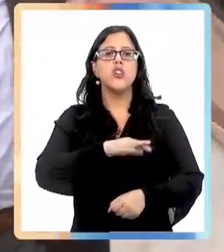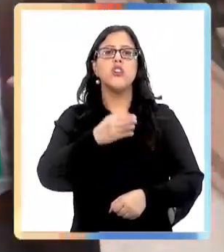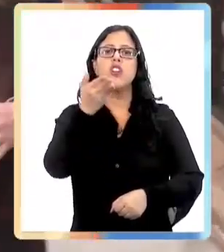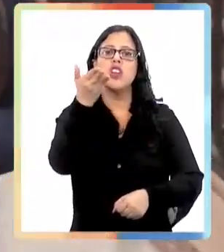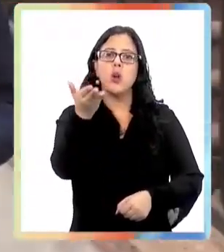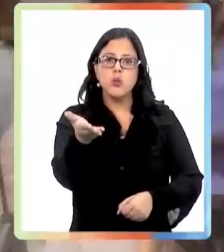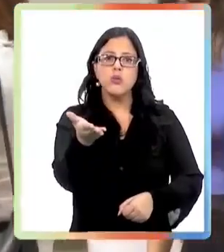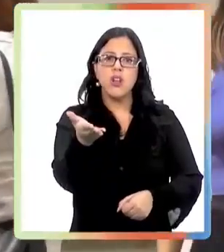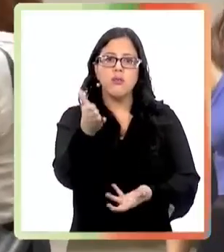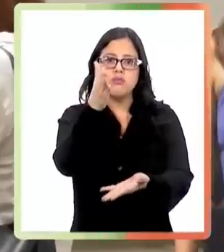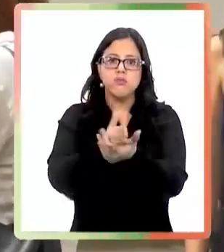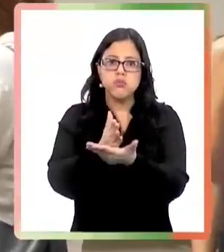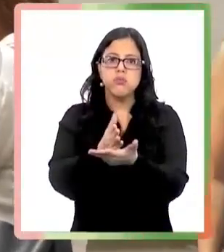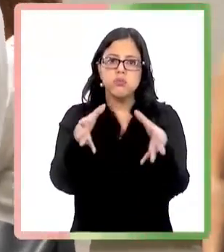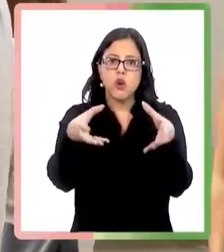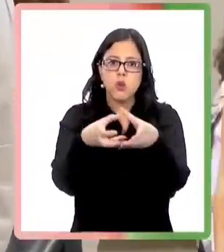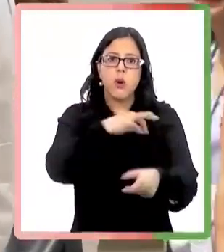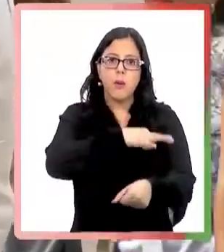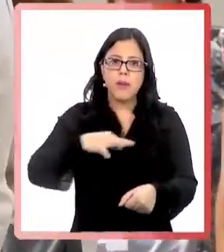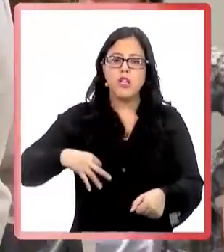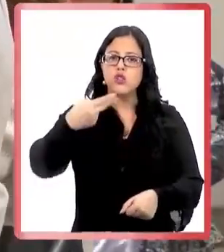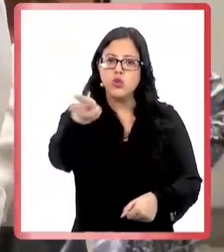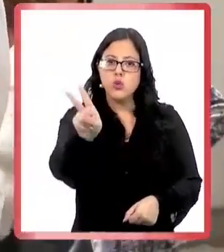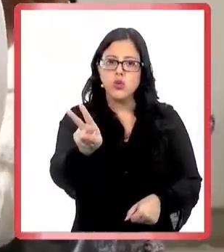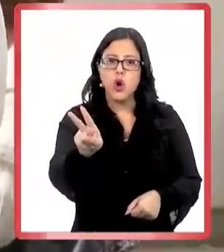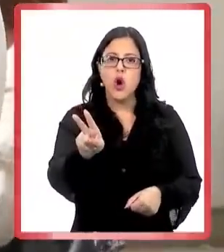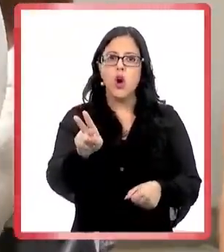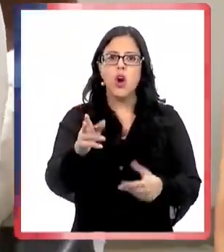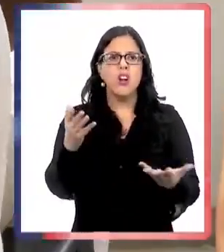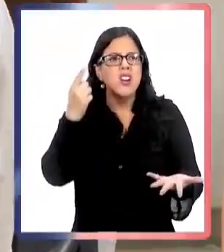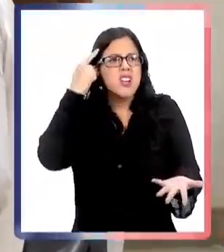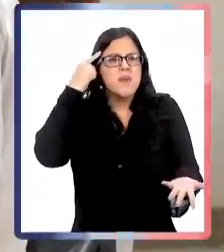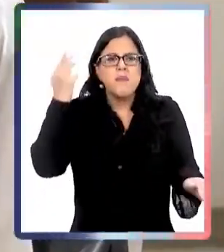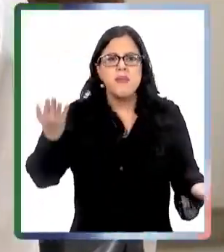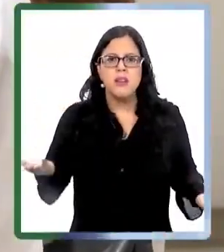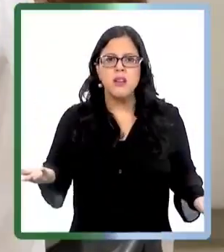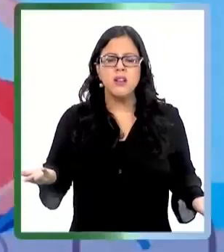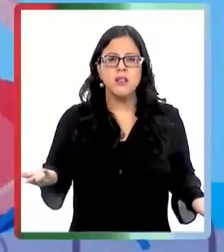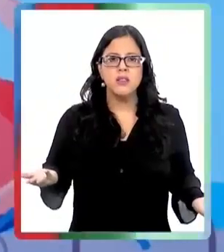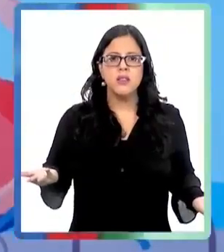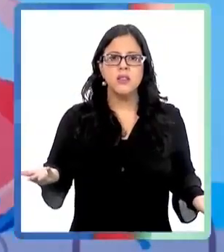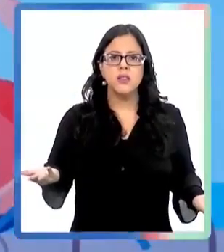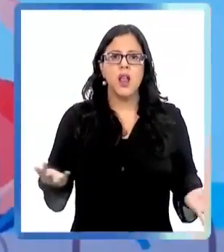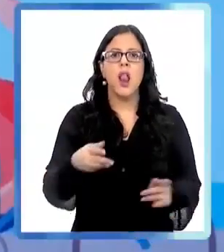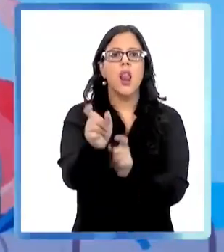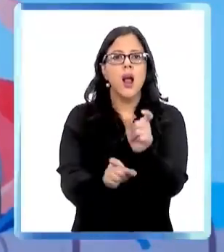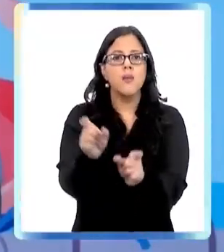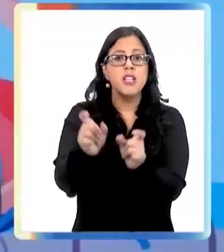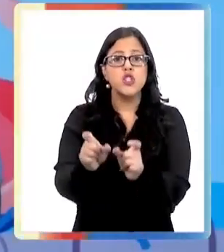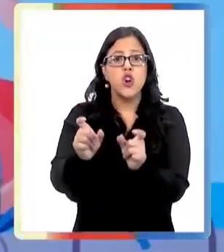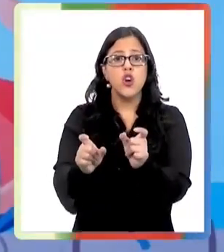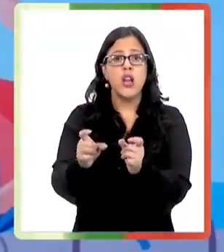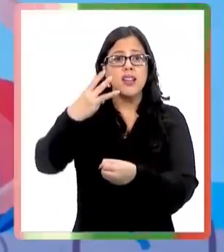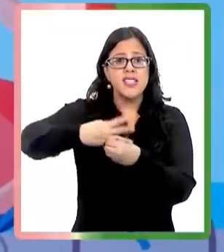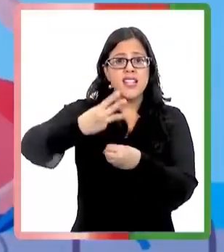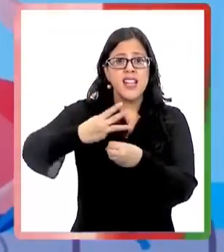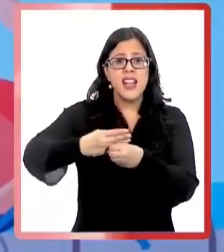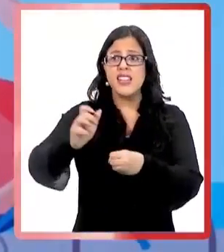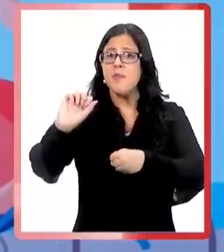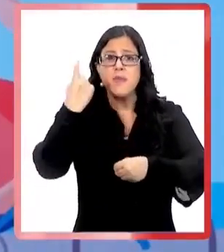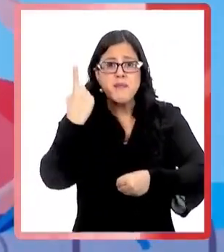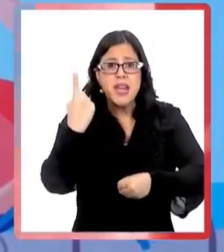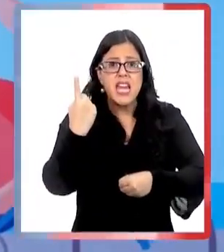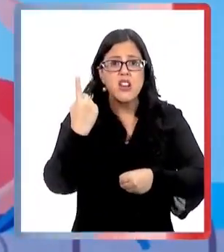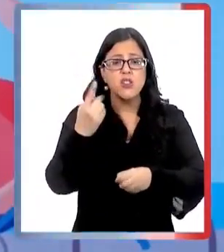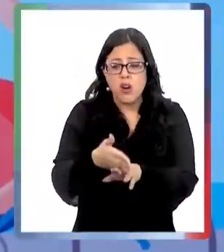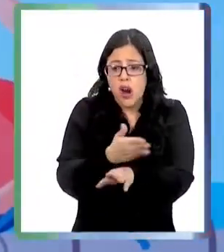mientras usted no haga lo que les exigimos hacer con su gabinete. ¿Cómo se les ocurre? Las personas